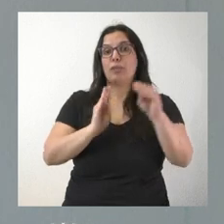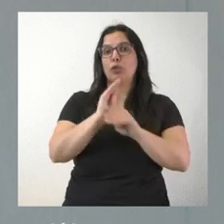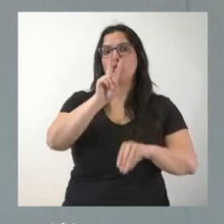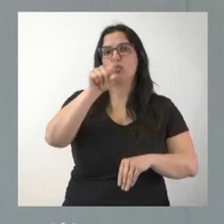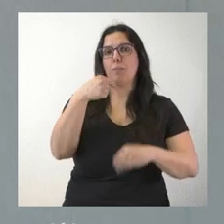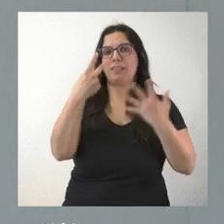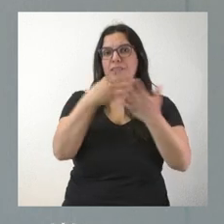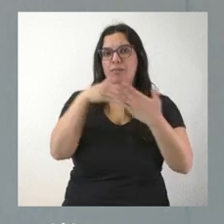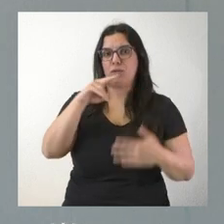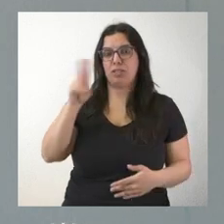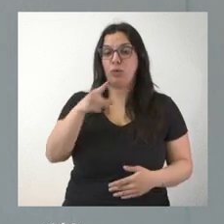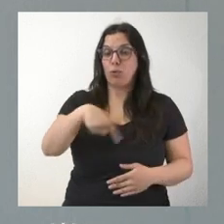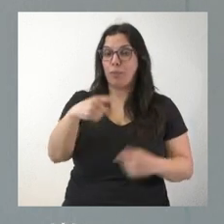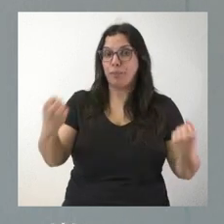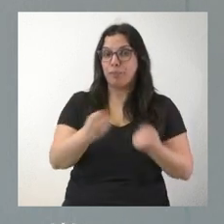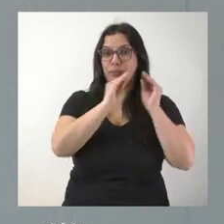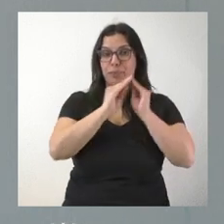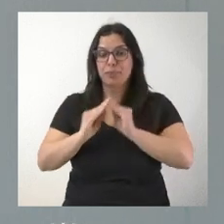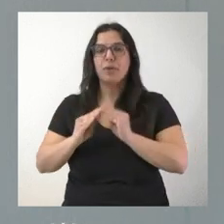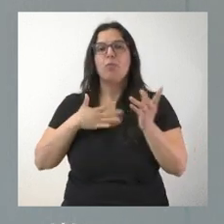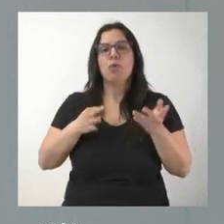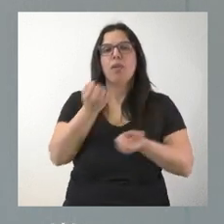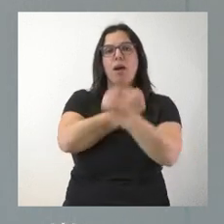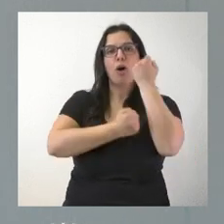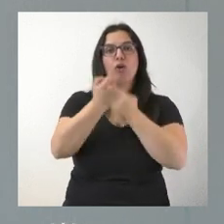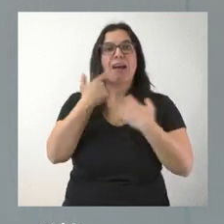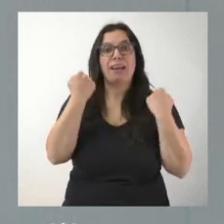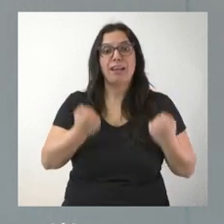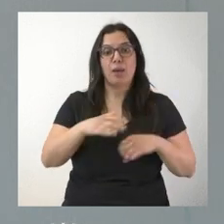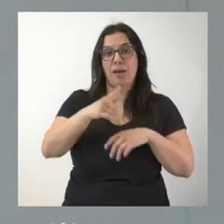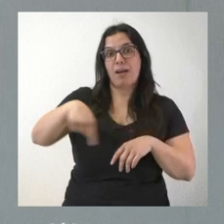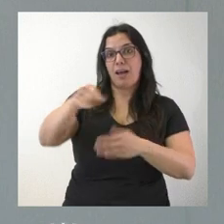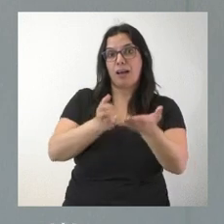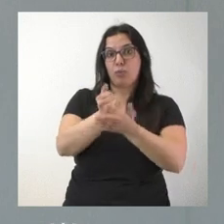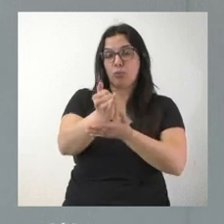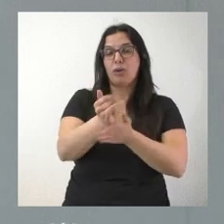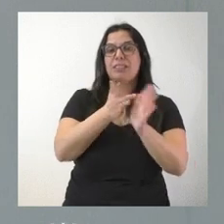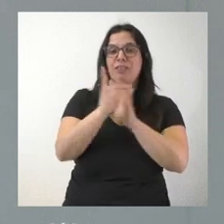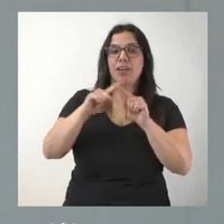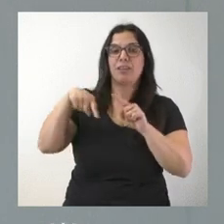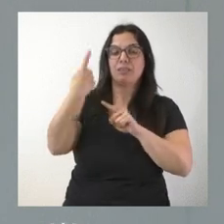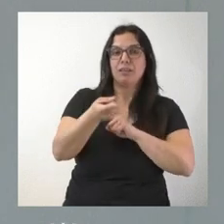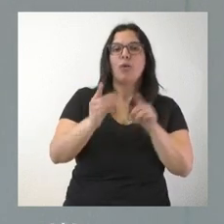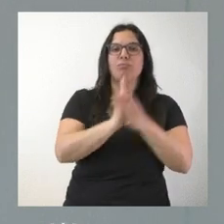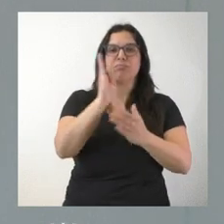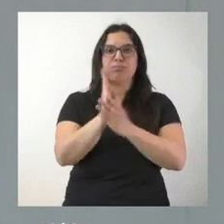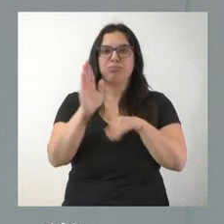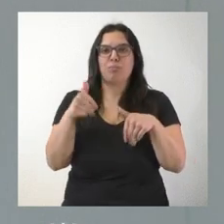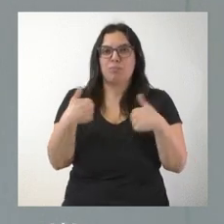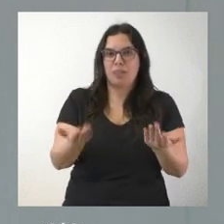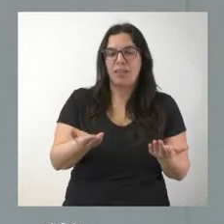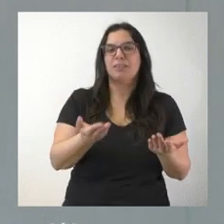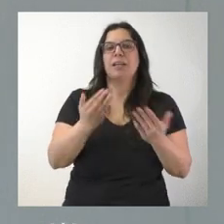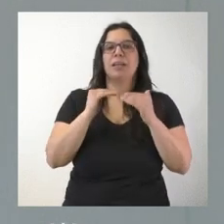estas actuaciones van a permitir un ahorro energético para los agricultores lo que implicará también un regadío más productivo y más